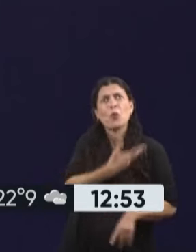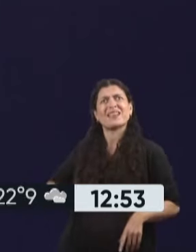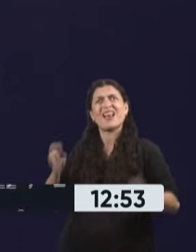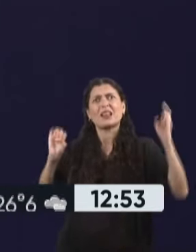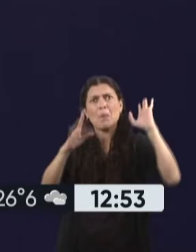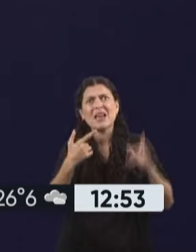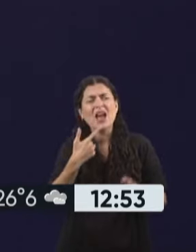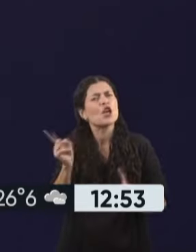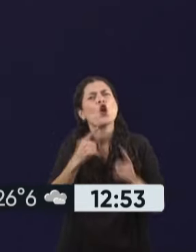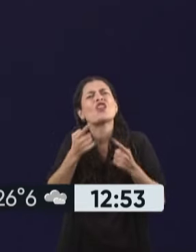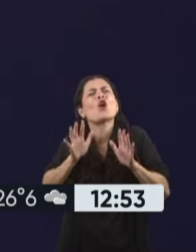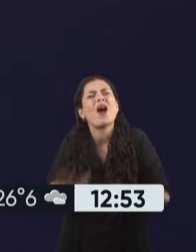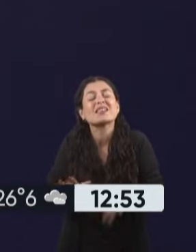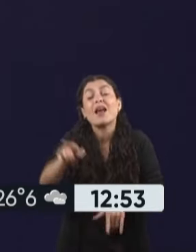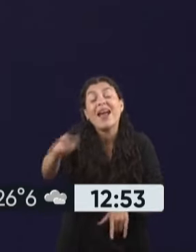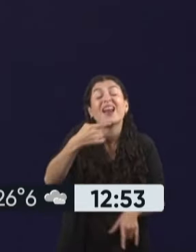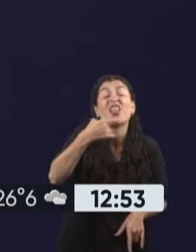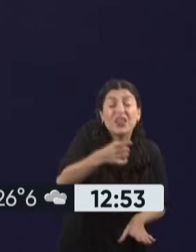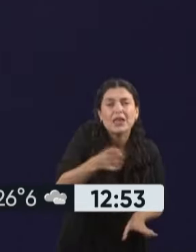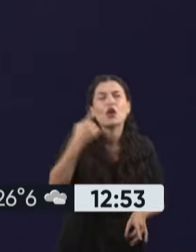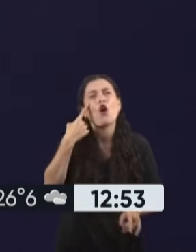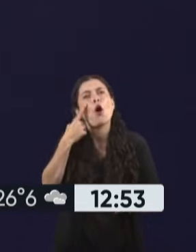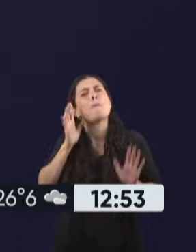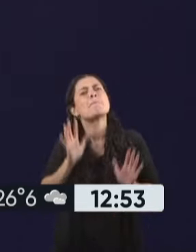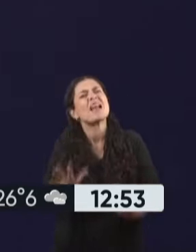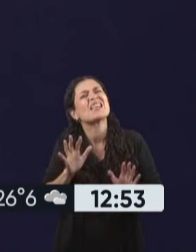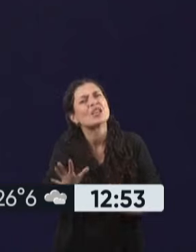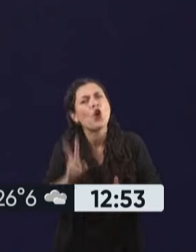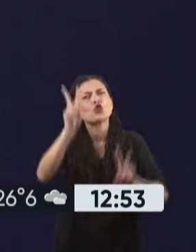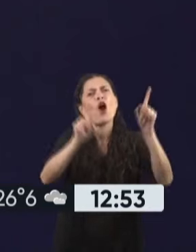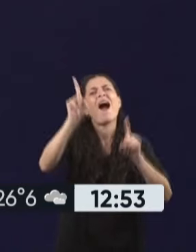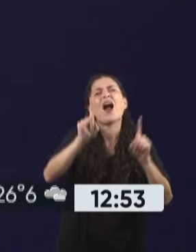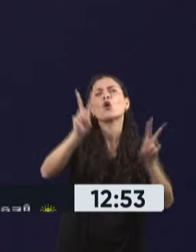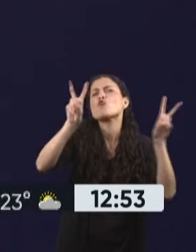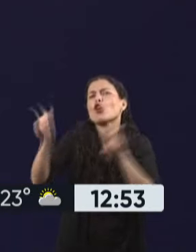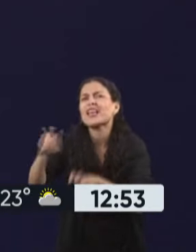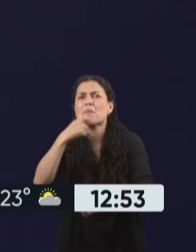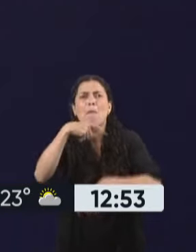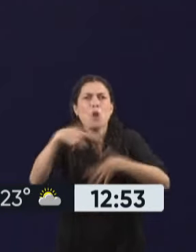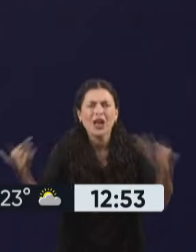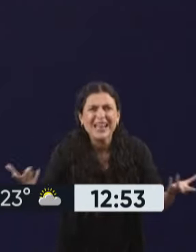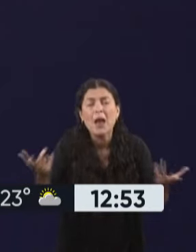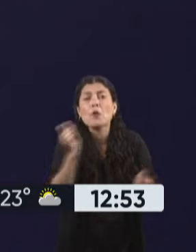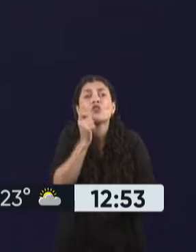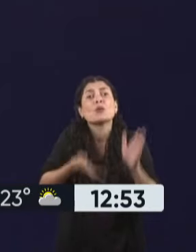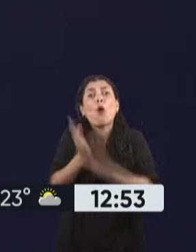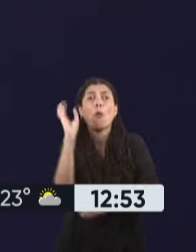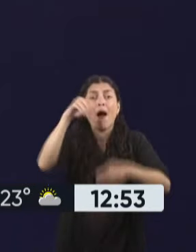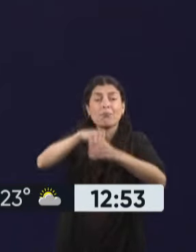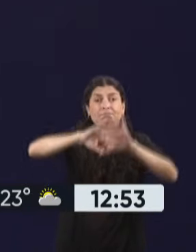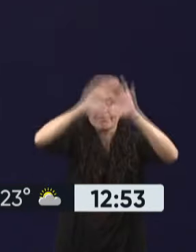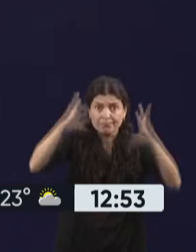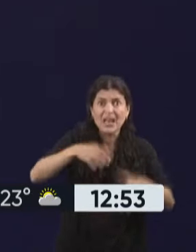ejemplificó en el riesgo que implican determinadas cuestiones, como el riesgo que implica ir a un casino.